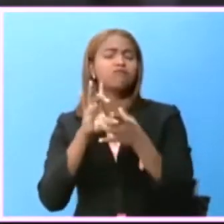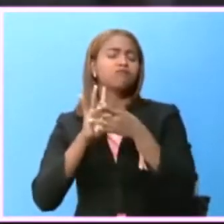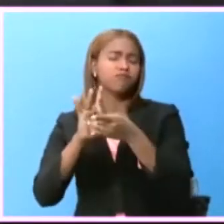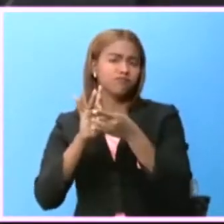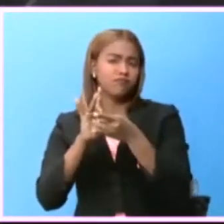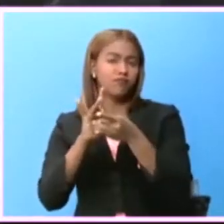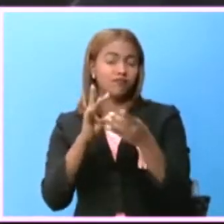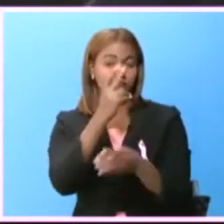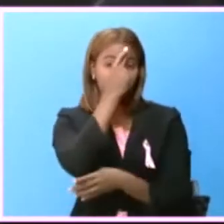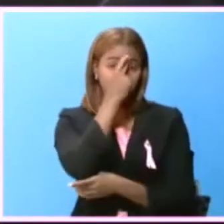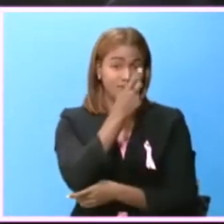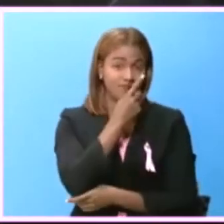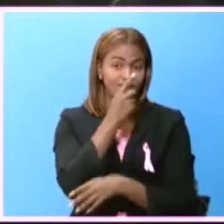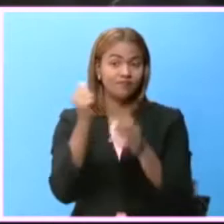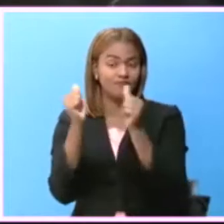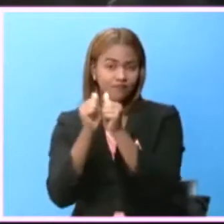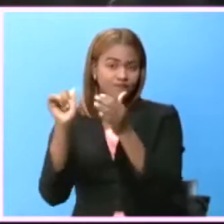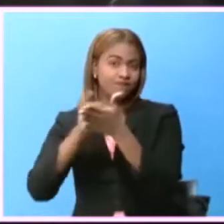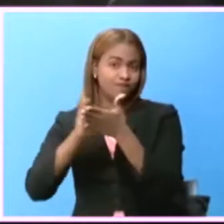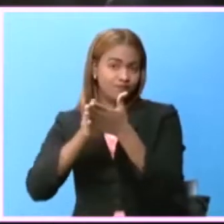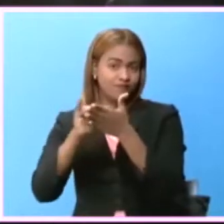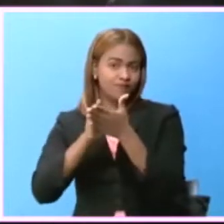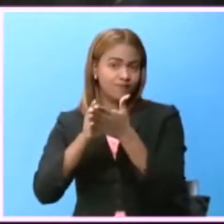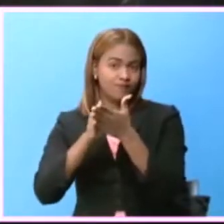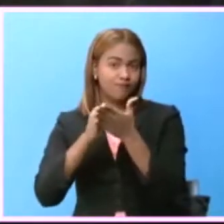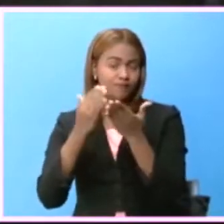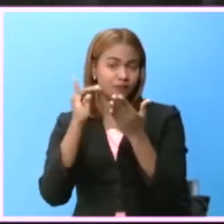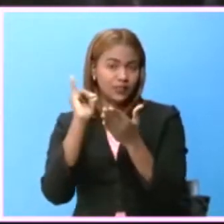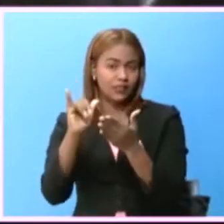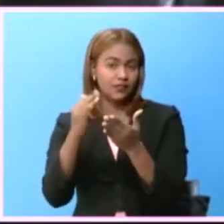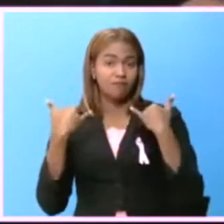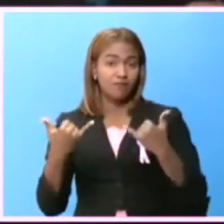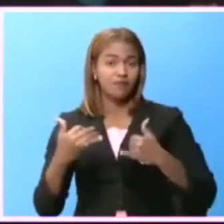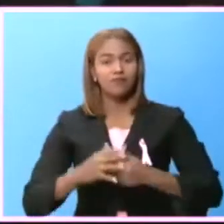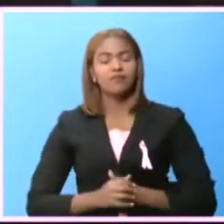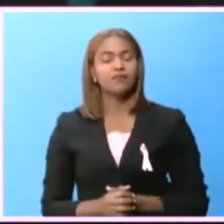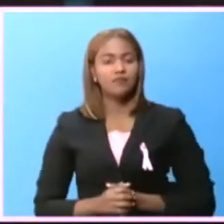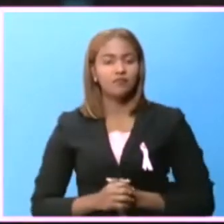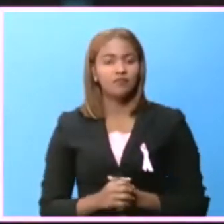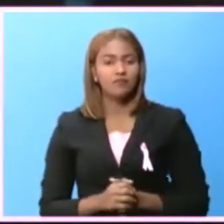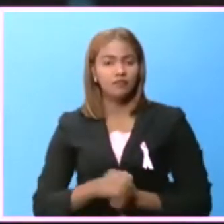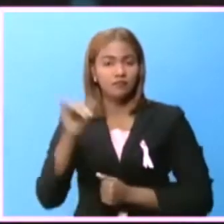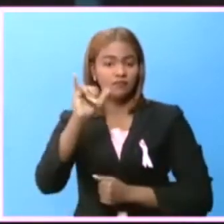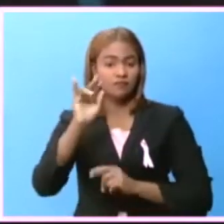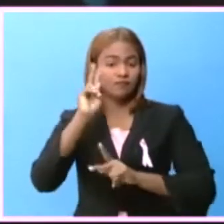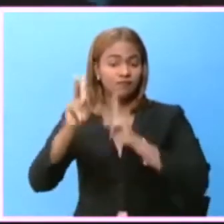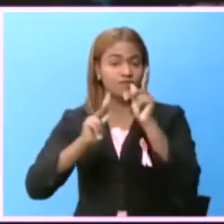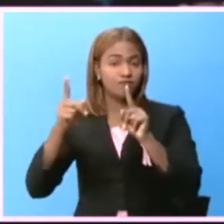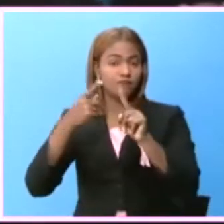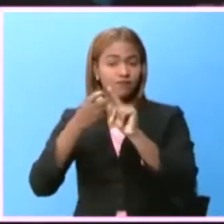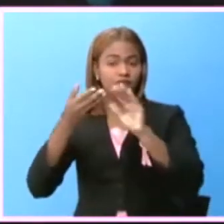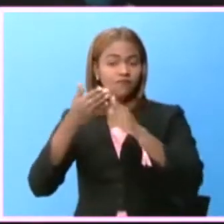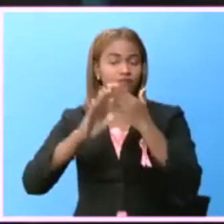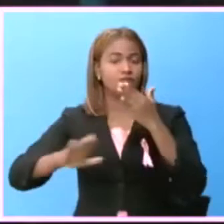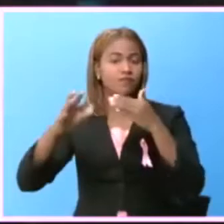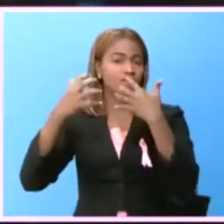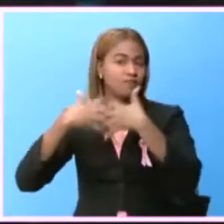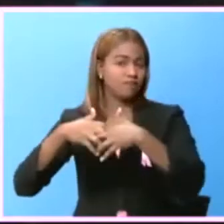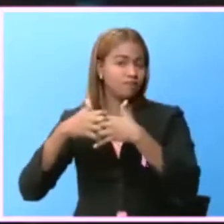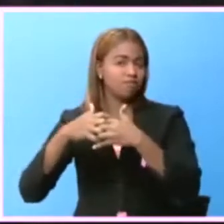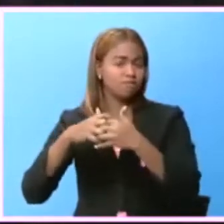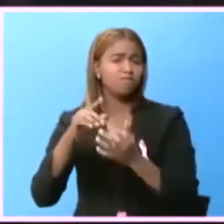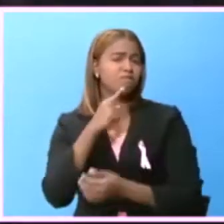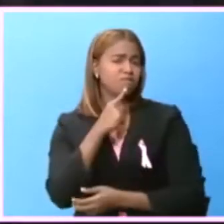herramientas de financiamiento para ayudar a movilizar la inversión necesaria en un momento de que la pandemia del